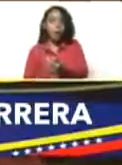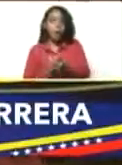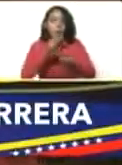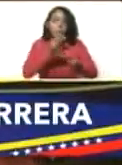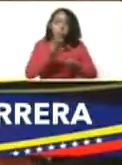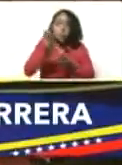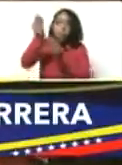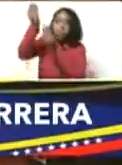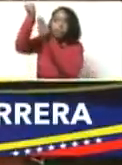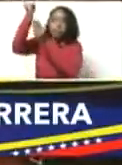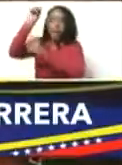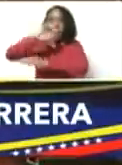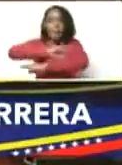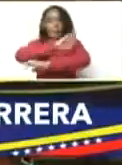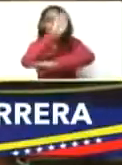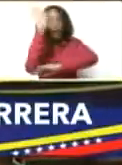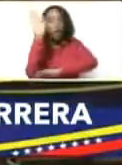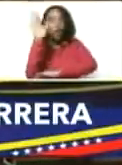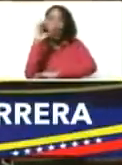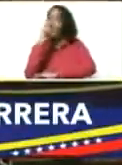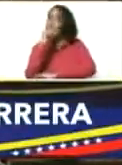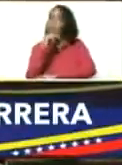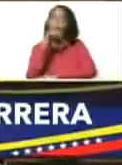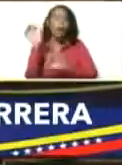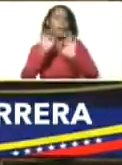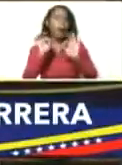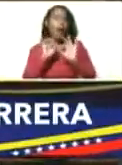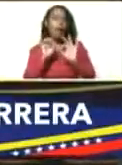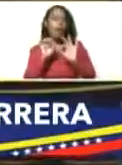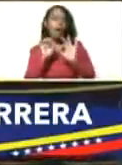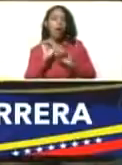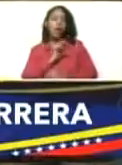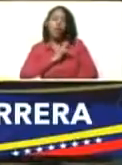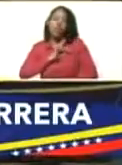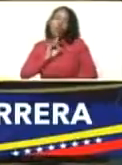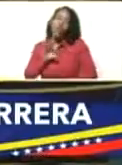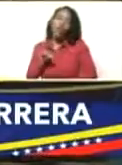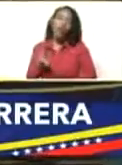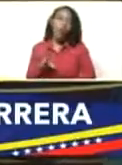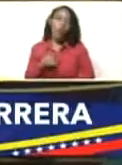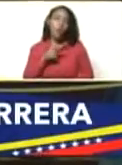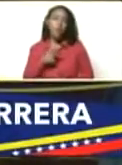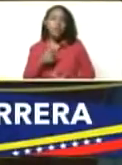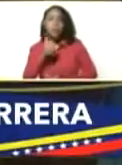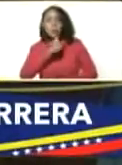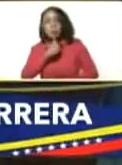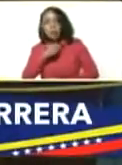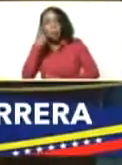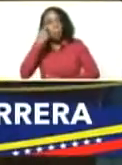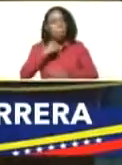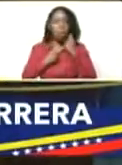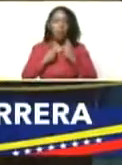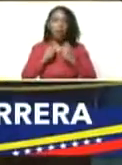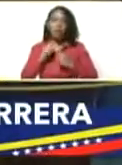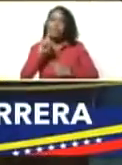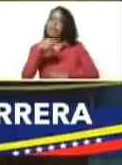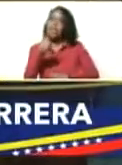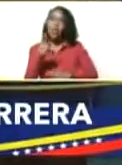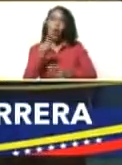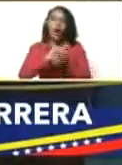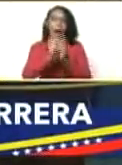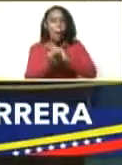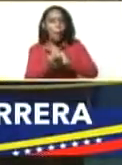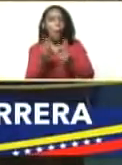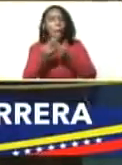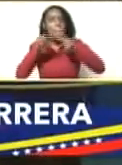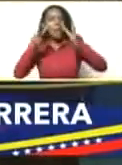paraíso, donde ya no hay luto, ni dolor ni llanto, sino paz y gozo con tu